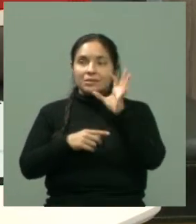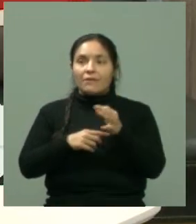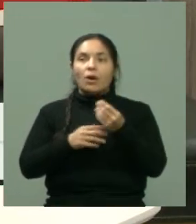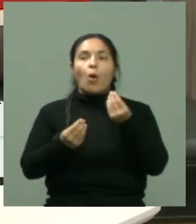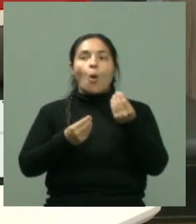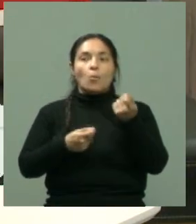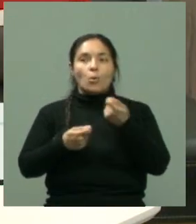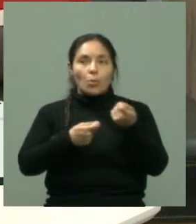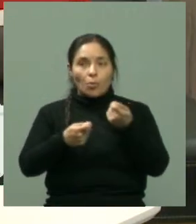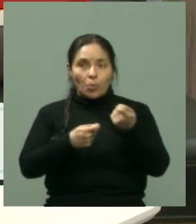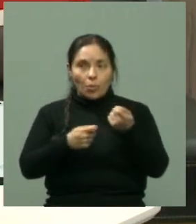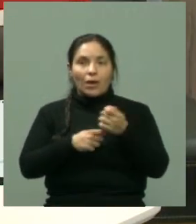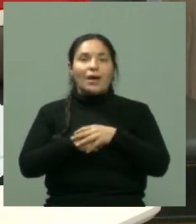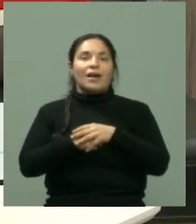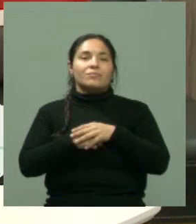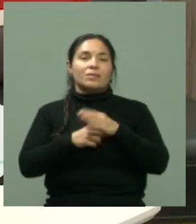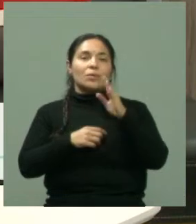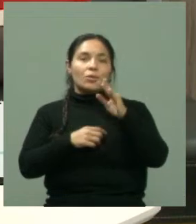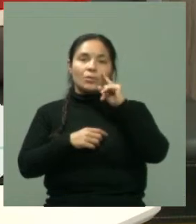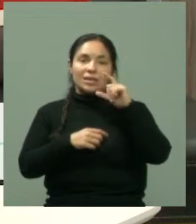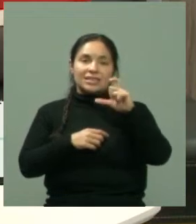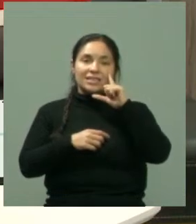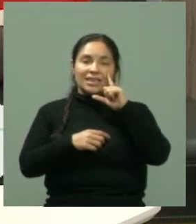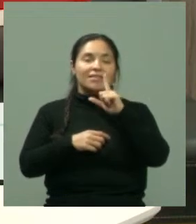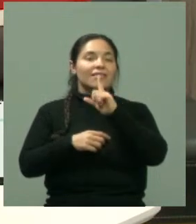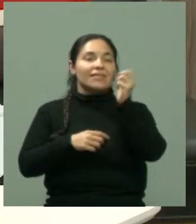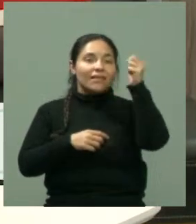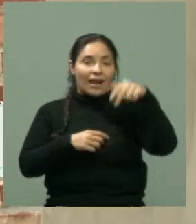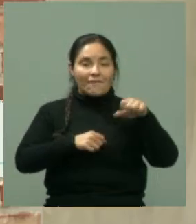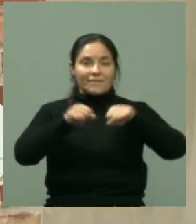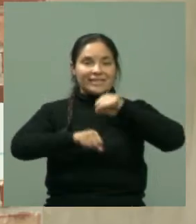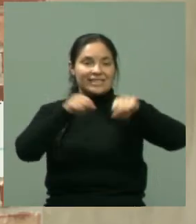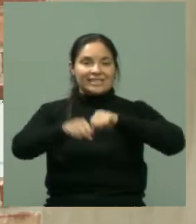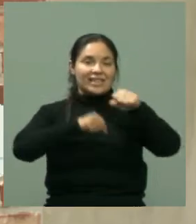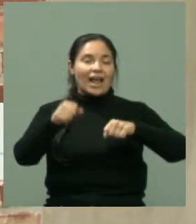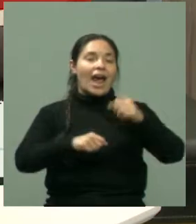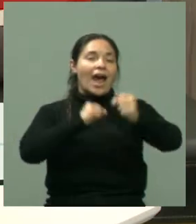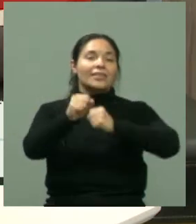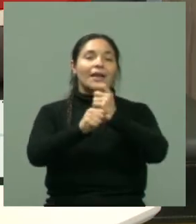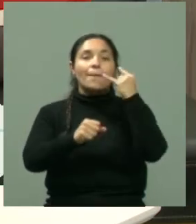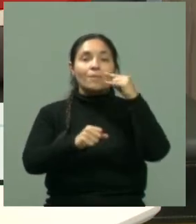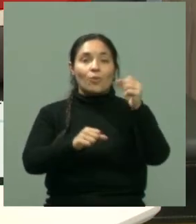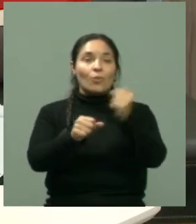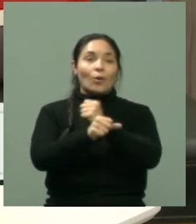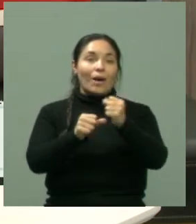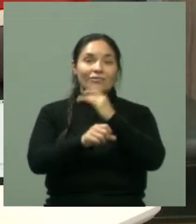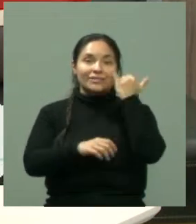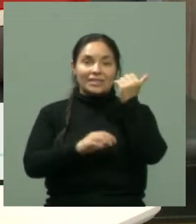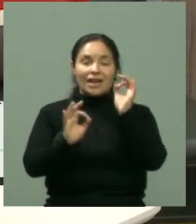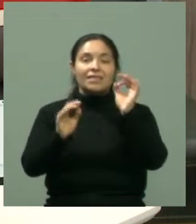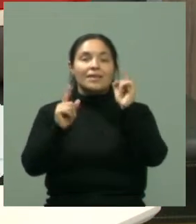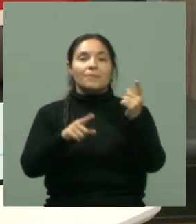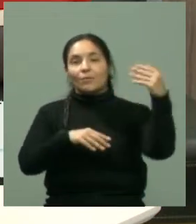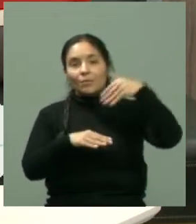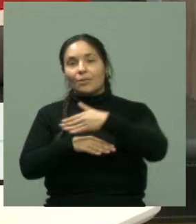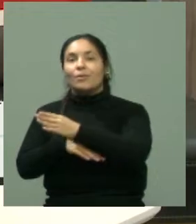el Bicitran a Maipú, que se pudo aprobar, y como nuestra idea también es cómo llevarlo a Loncuyo.